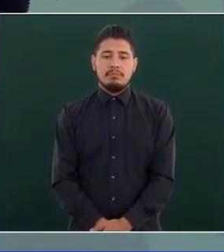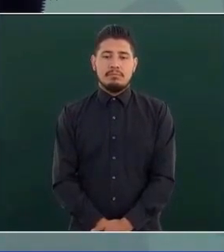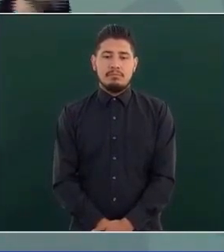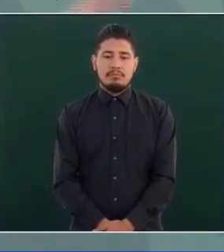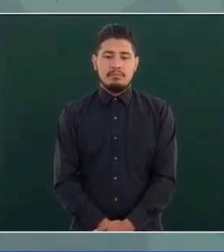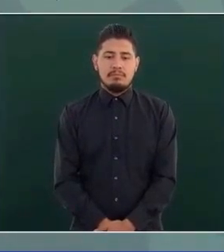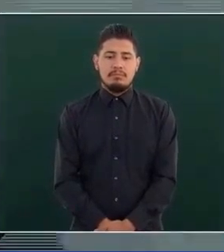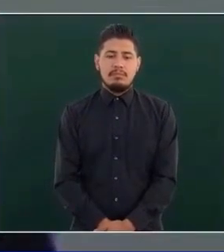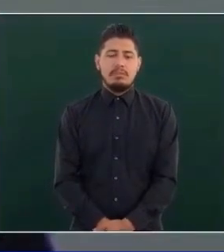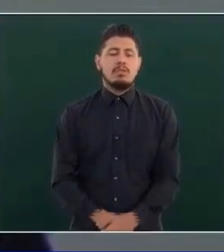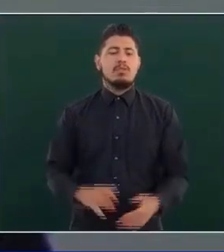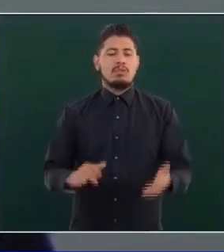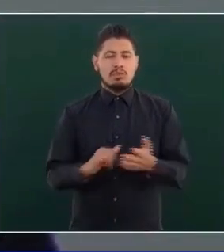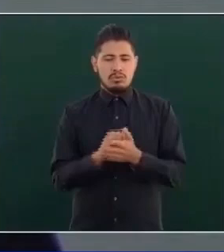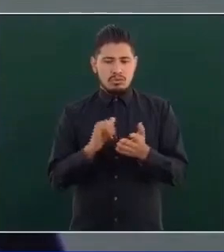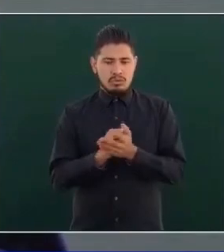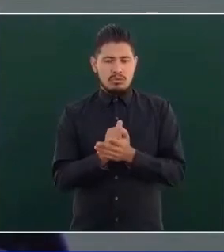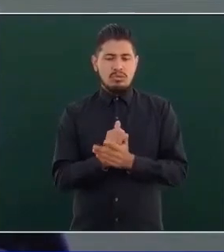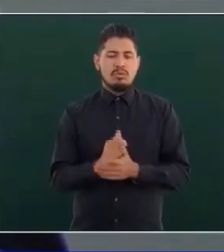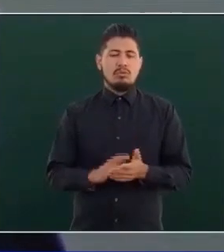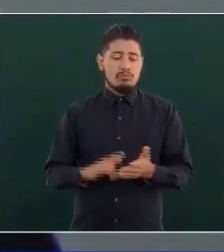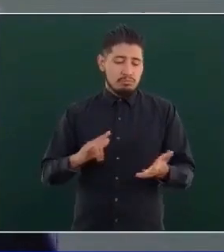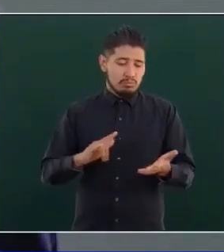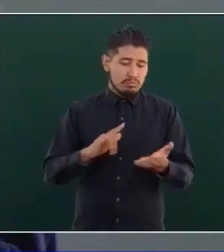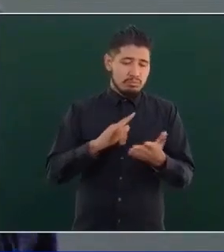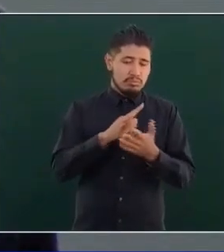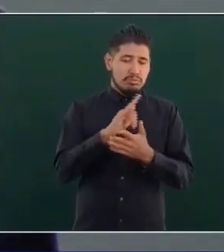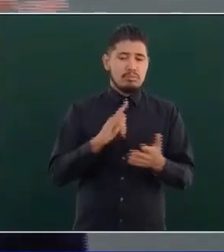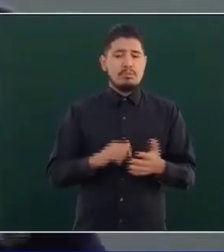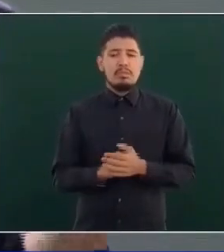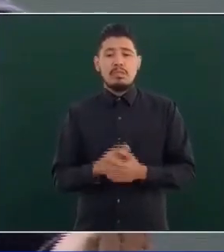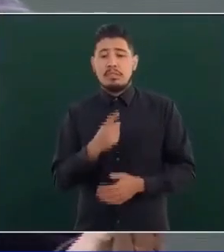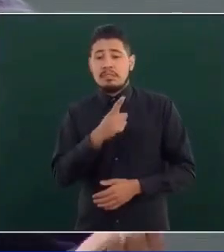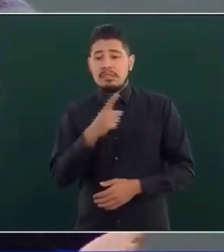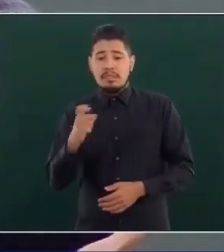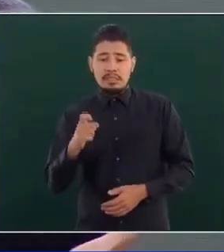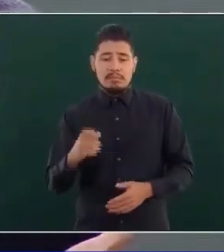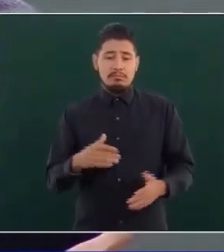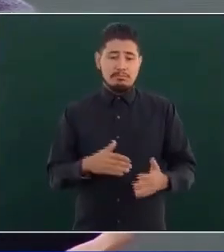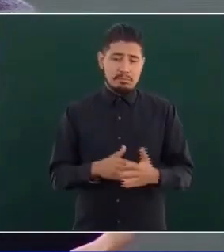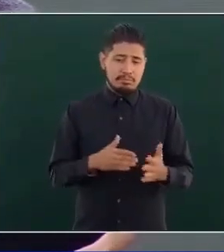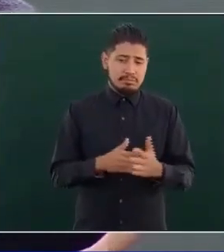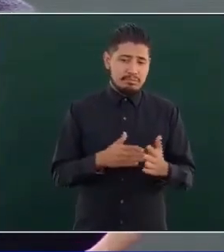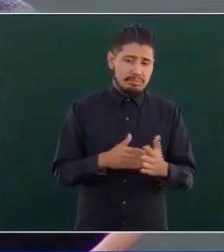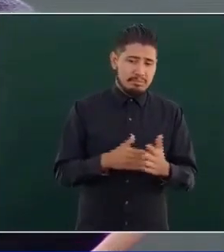En la construcción del aeropuerto, como 100 amparos